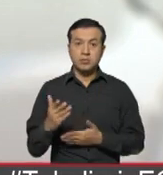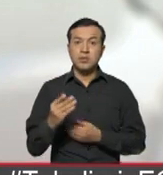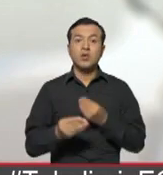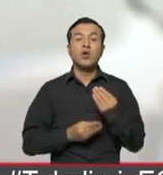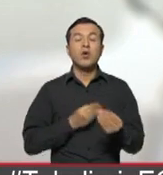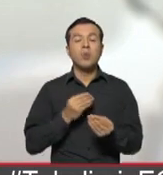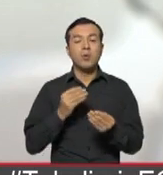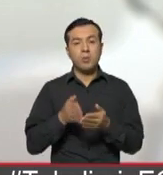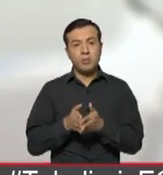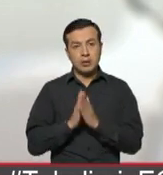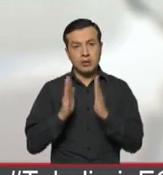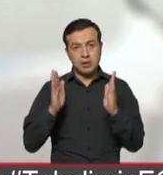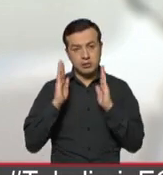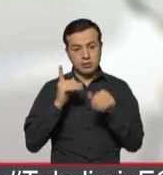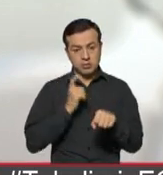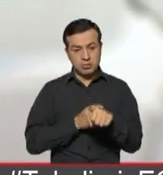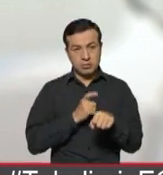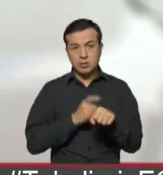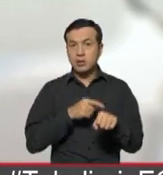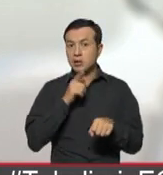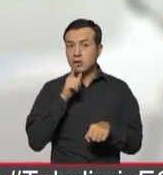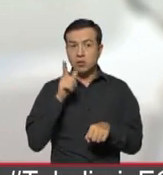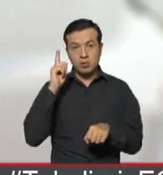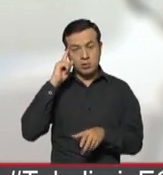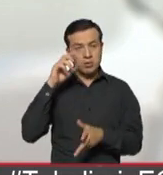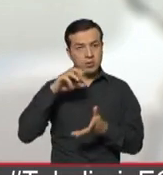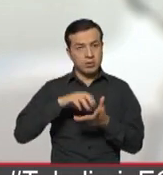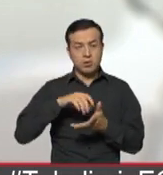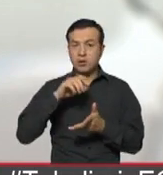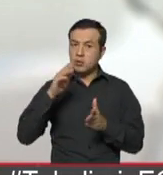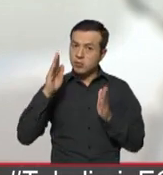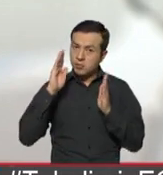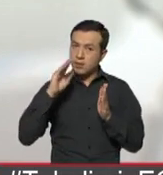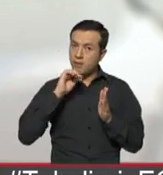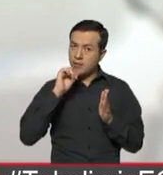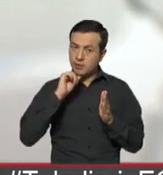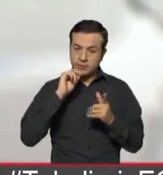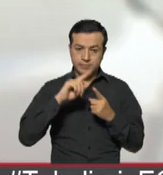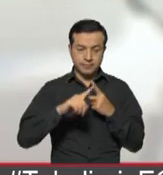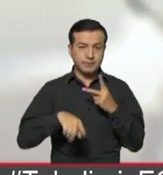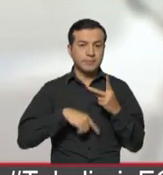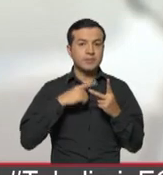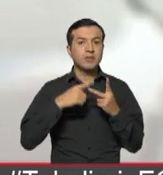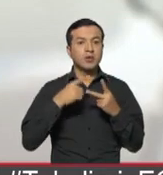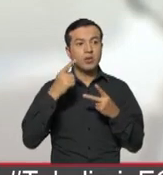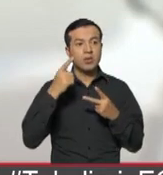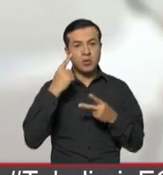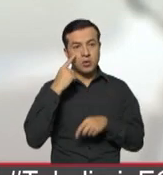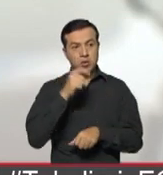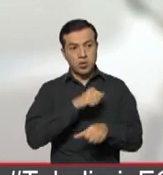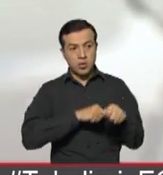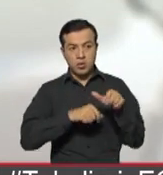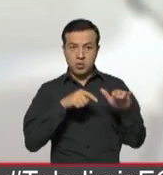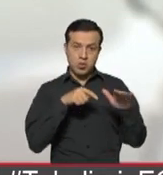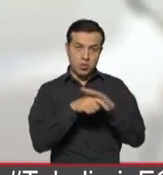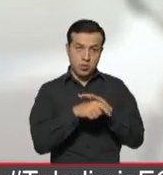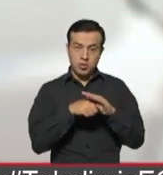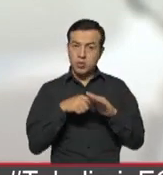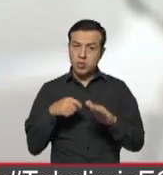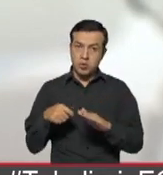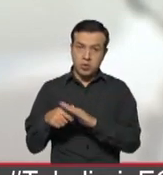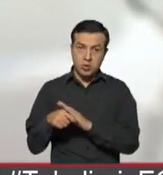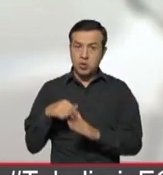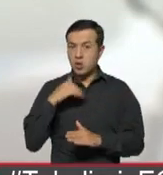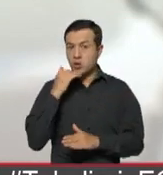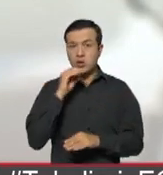una demanda de atención específica por parte del gobierno probablemente. Y estos ajustes de cuentas generalmente van atados a algún tipo